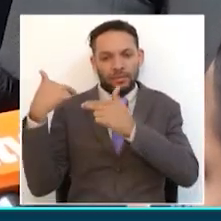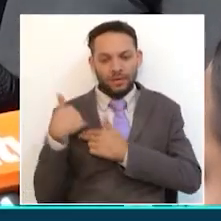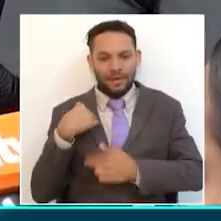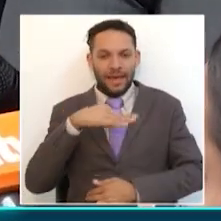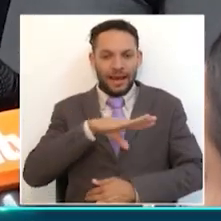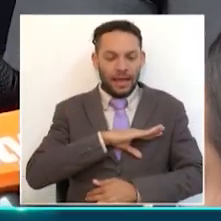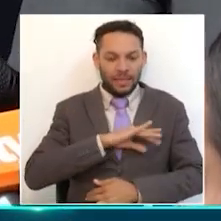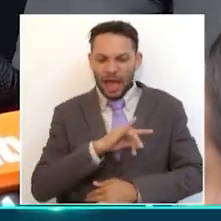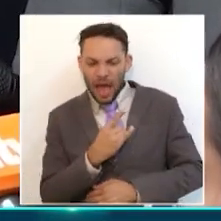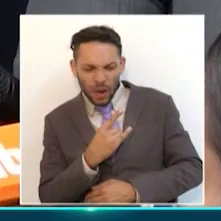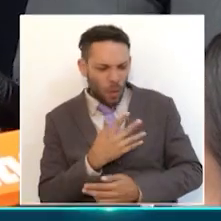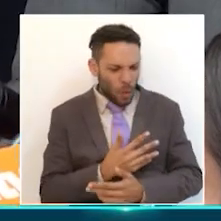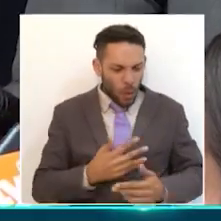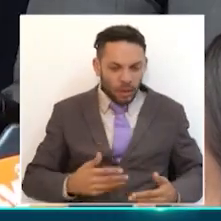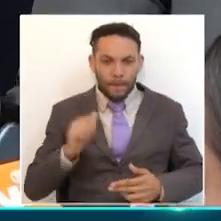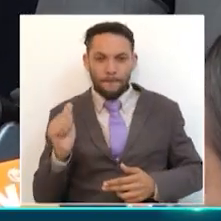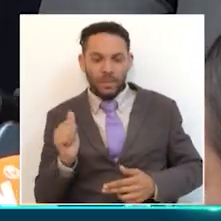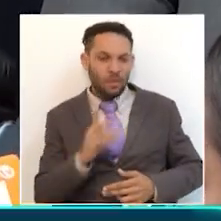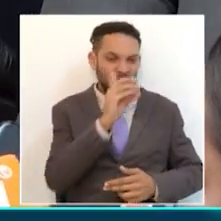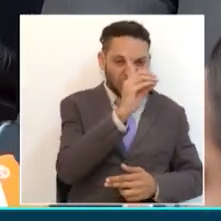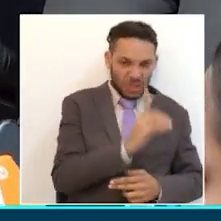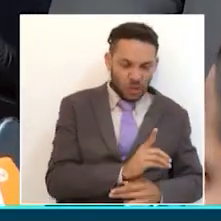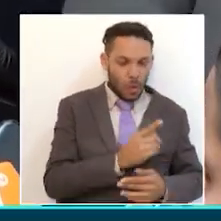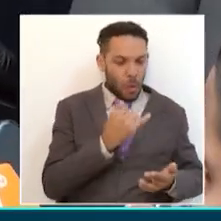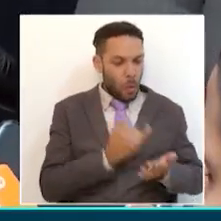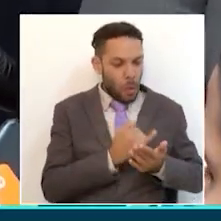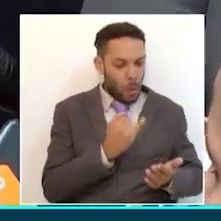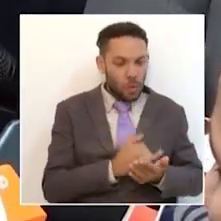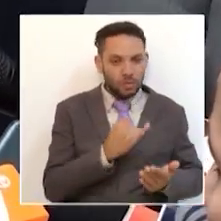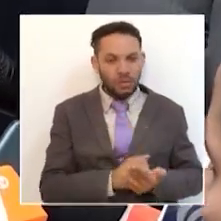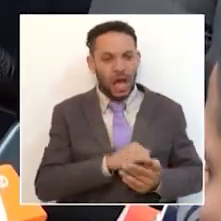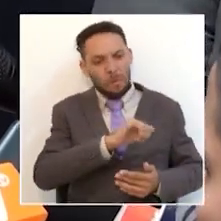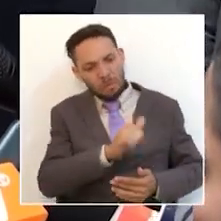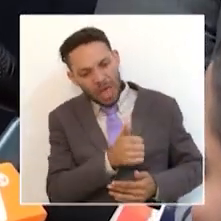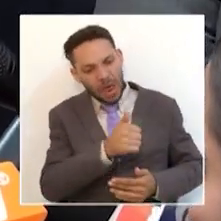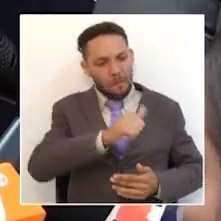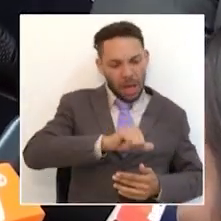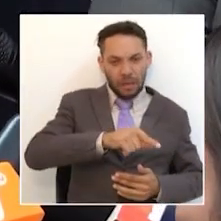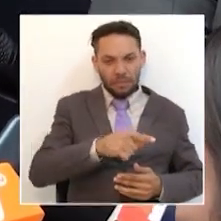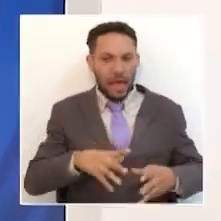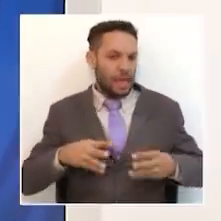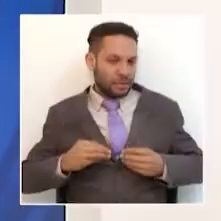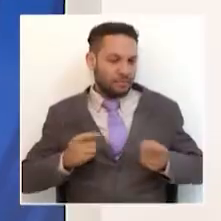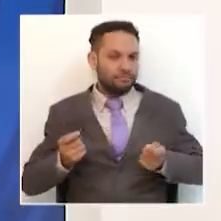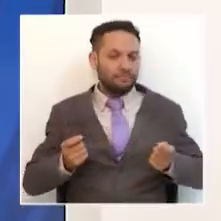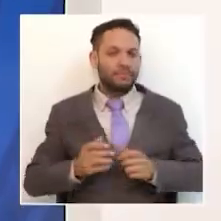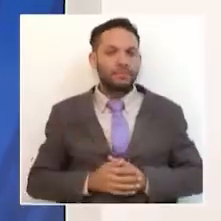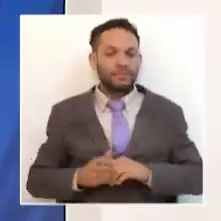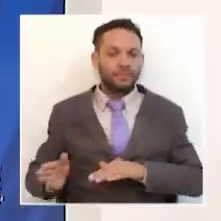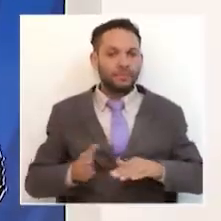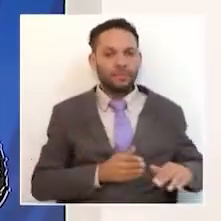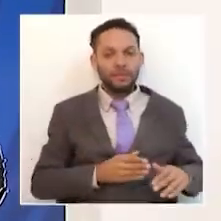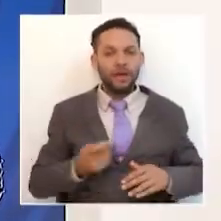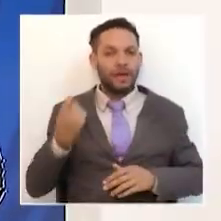surtir cualquier decisión de una medida concertada también con el comandante local de policía. Y precisamente